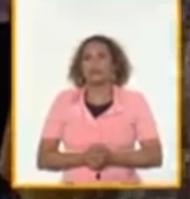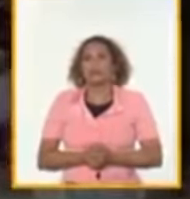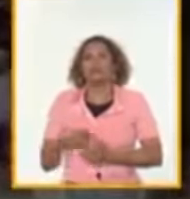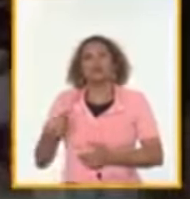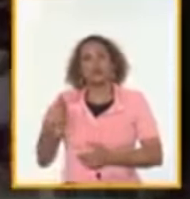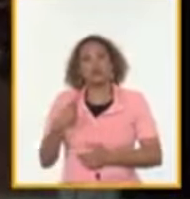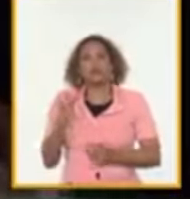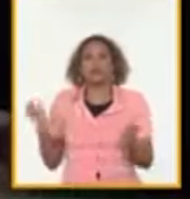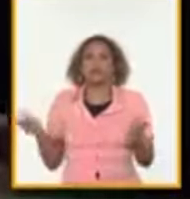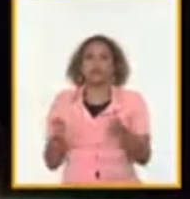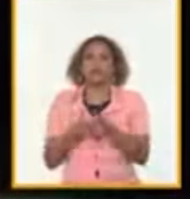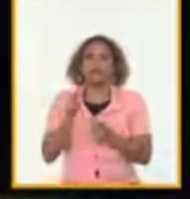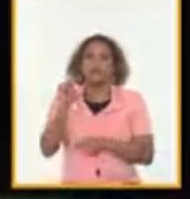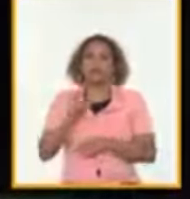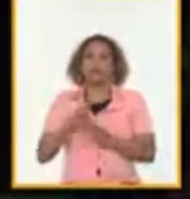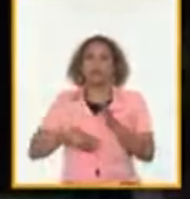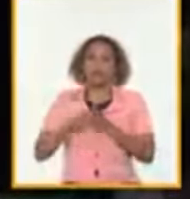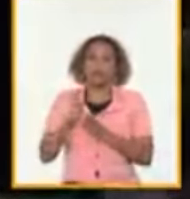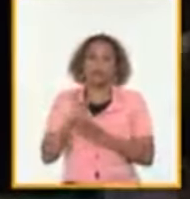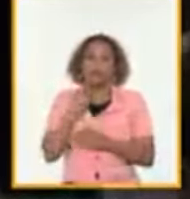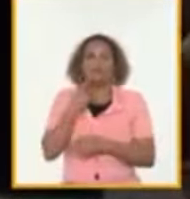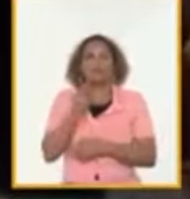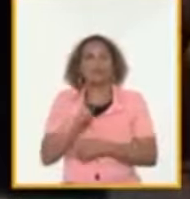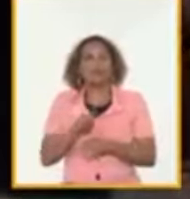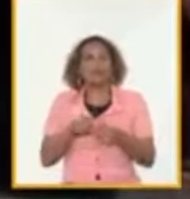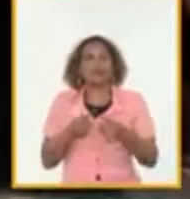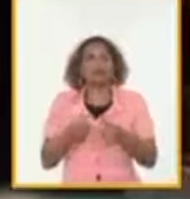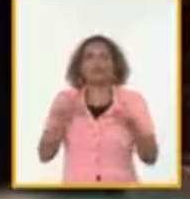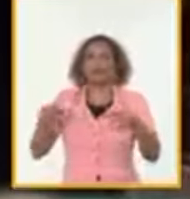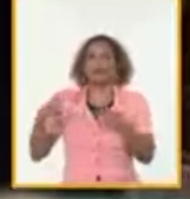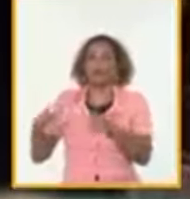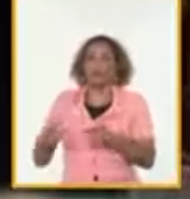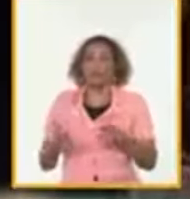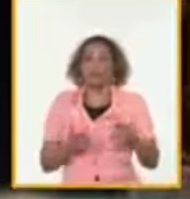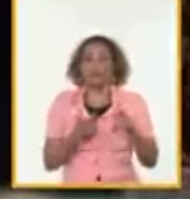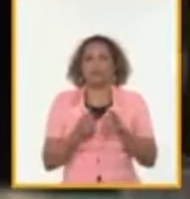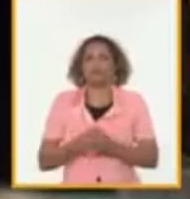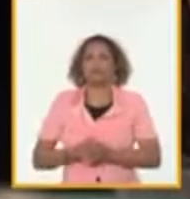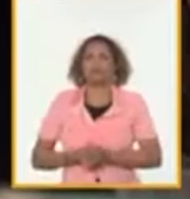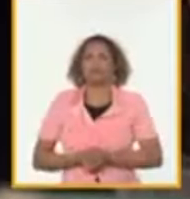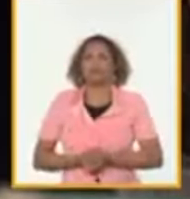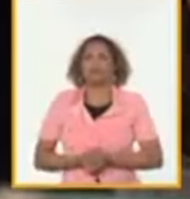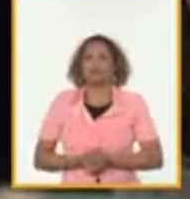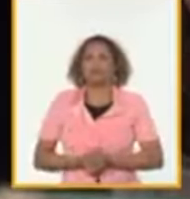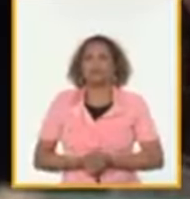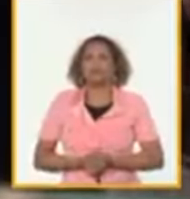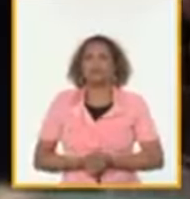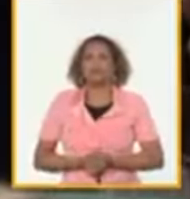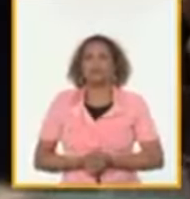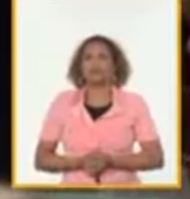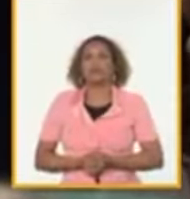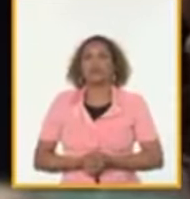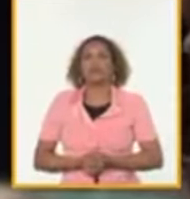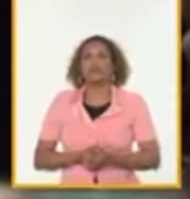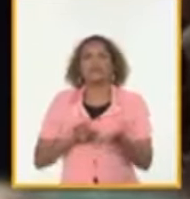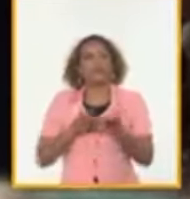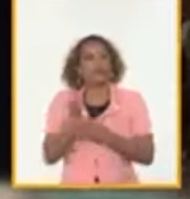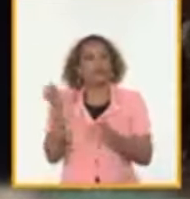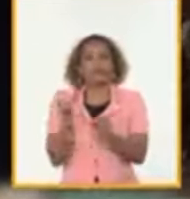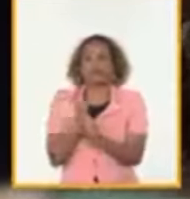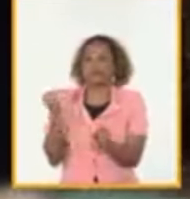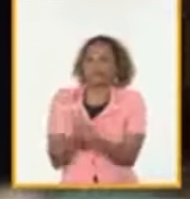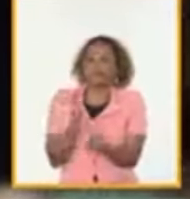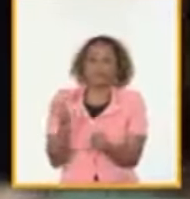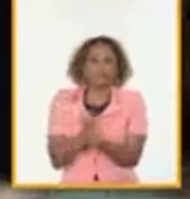eh cumpliendo con lo que se ha estado Estableciendo al respecto en esto en estos momentos pero se está haciendo un trabajo muy duro en ese